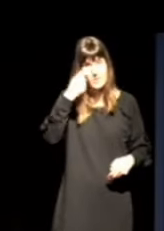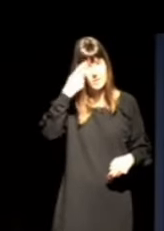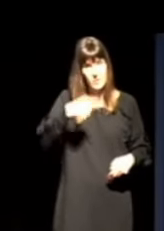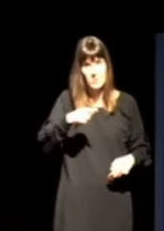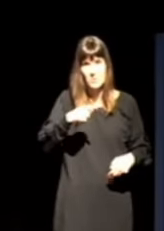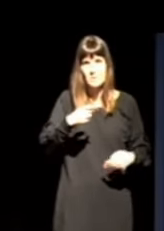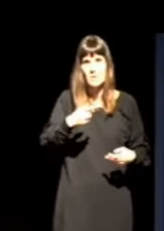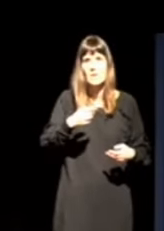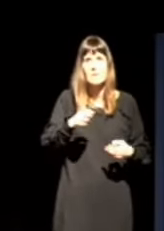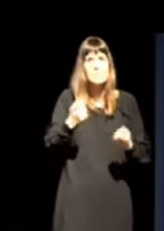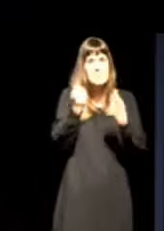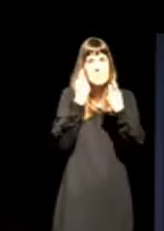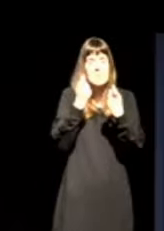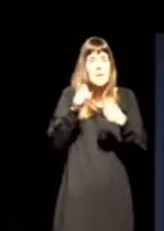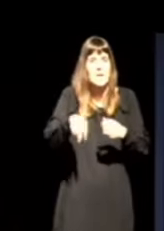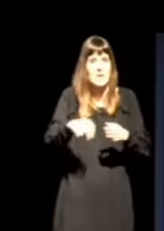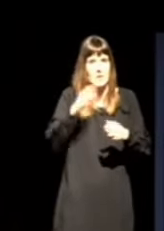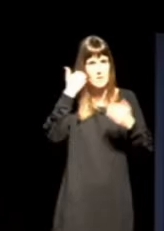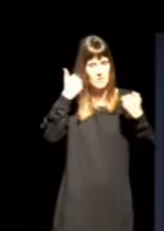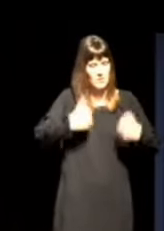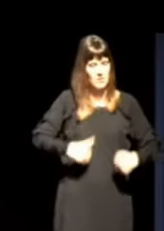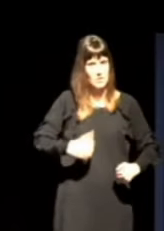¿Alguien nos enseña a escuchar nuestro cuerpo?